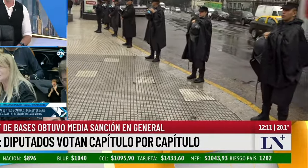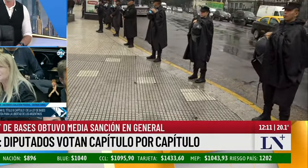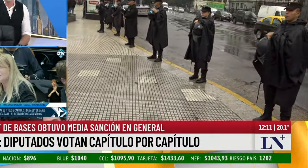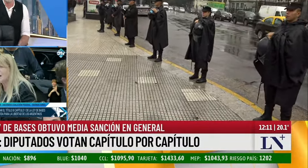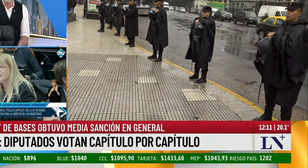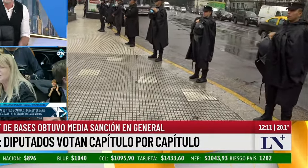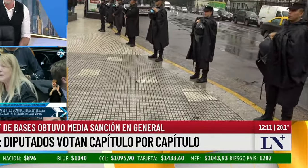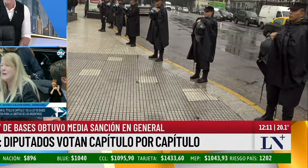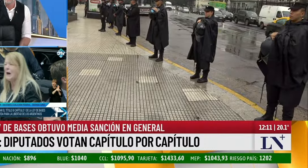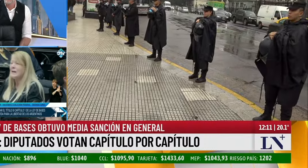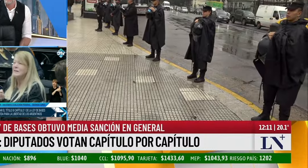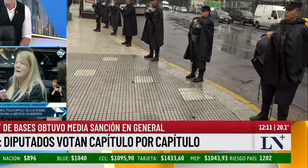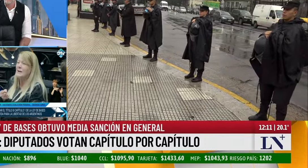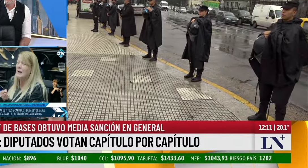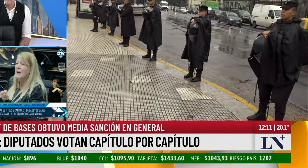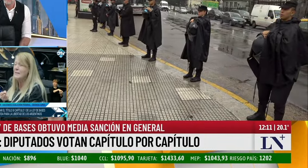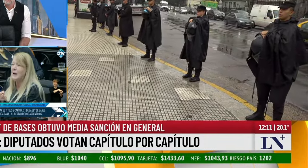ver qué dice